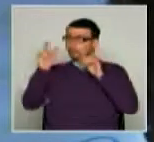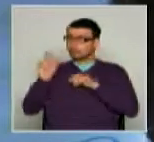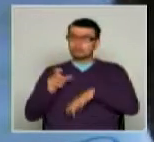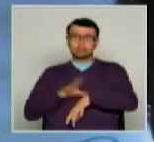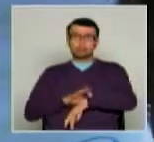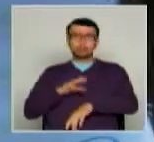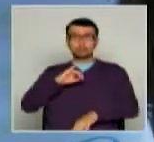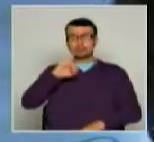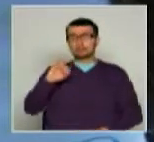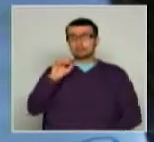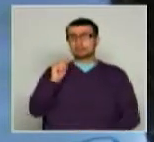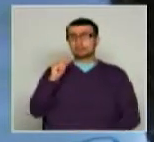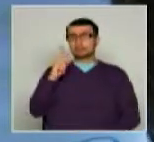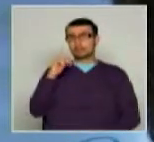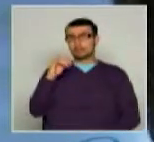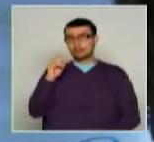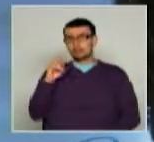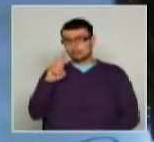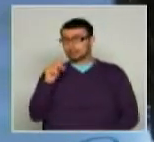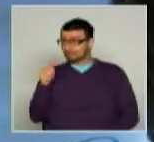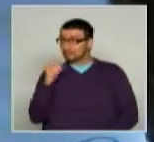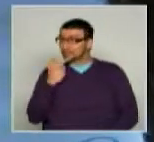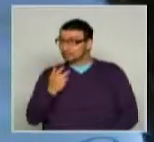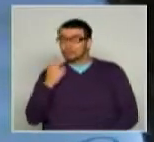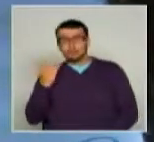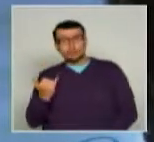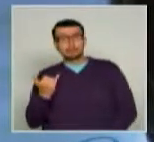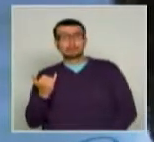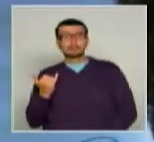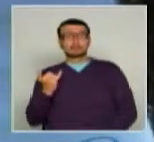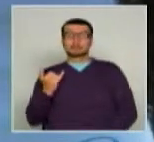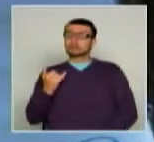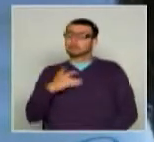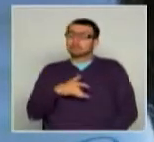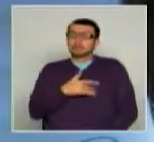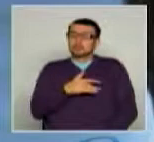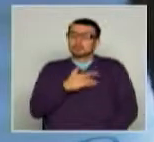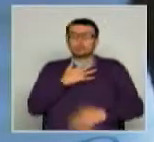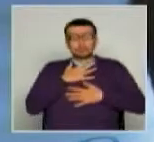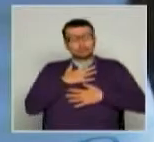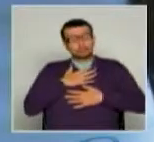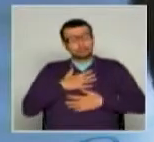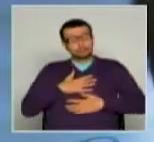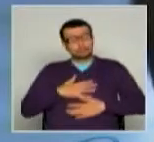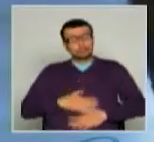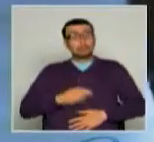importante cuando podemos orientar al paciente desde esa posición emocional y esa posición mental frente a